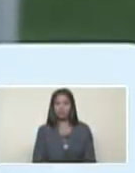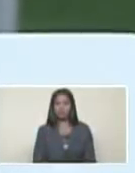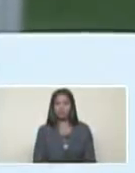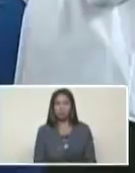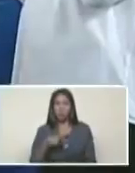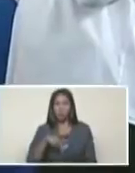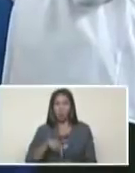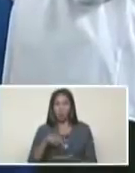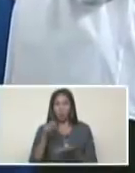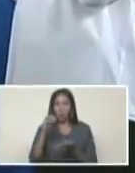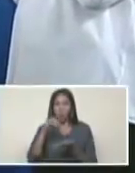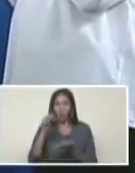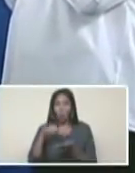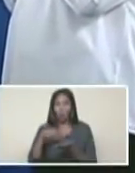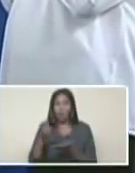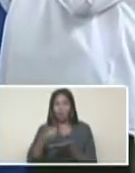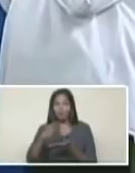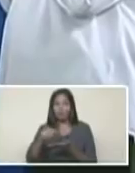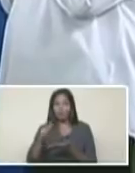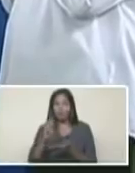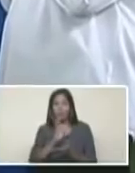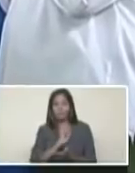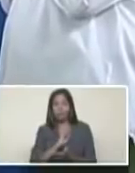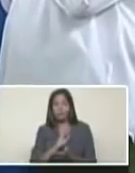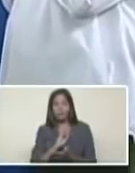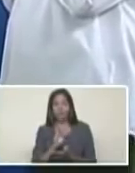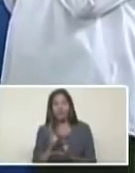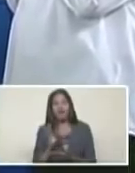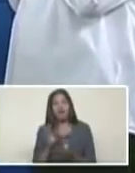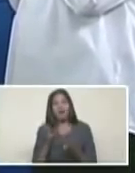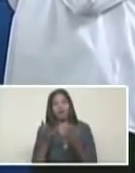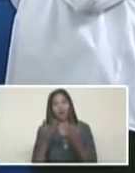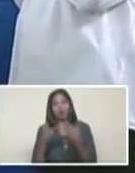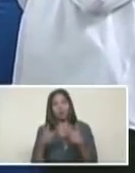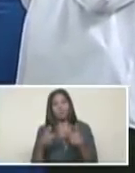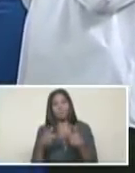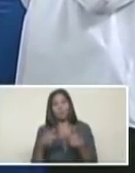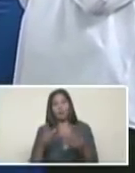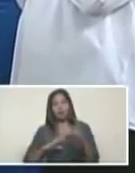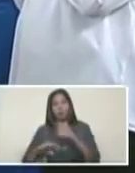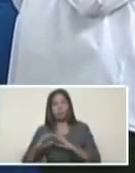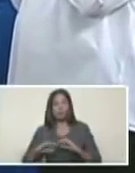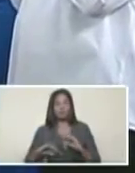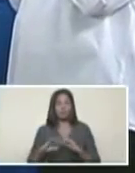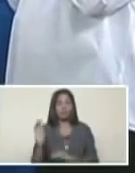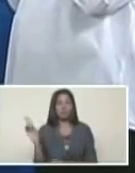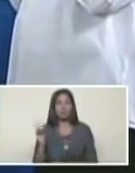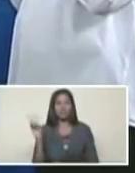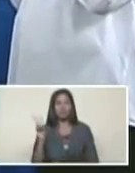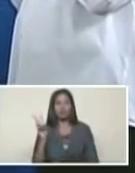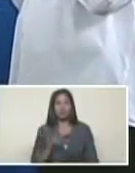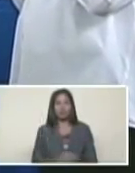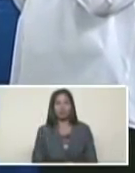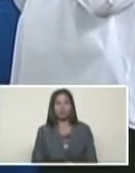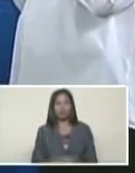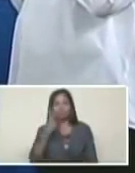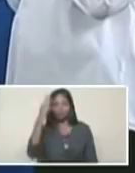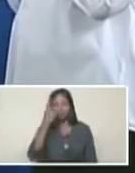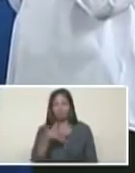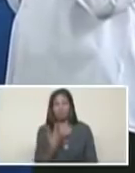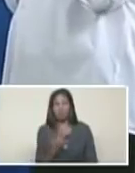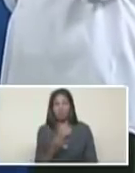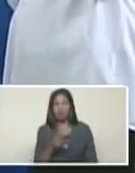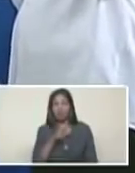el decreto de creación de la Corporación Nacional de Telecomunicaciones de Venezuela. Y yo voy a